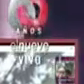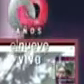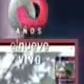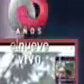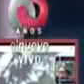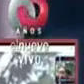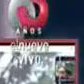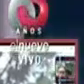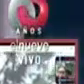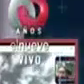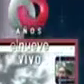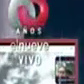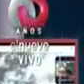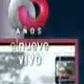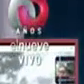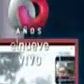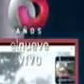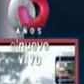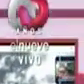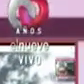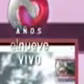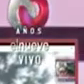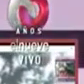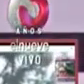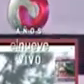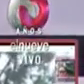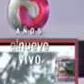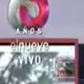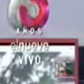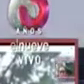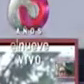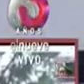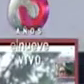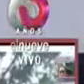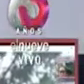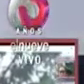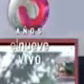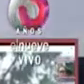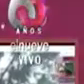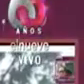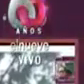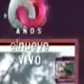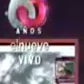febrero hasta 30 de abril, el hospital 429 internaciones en